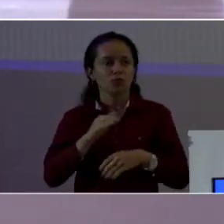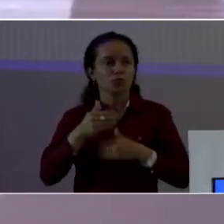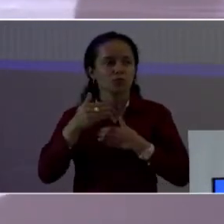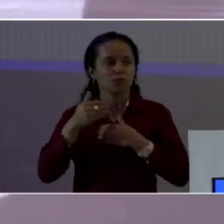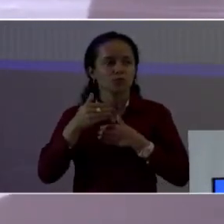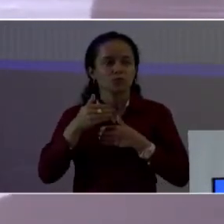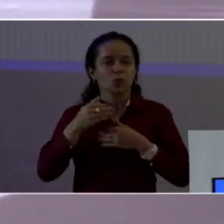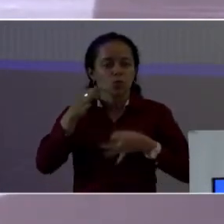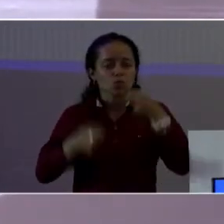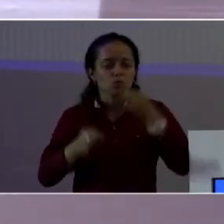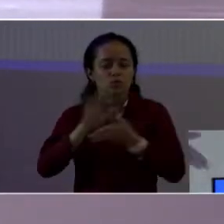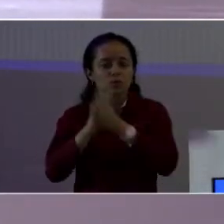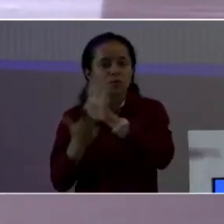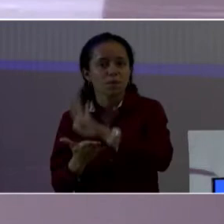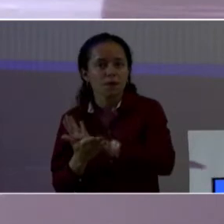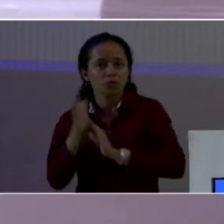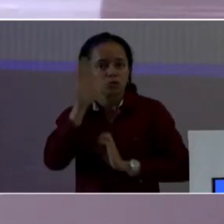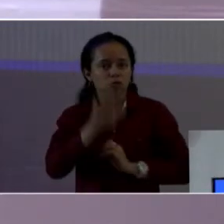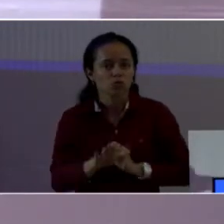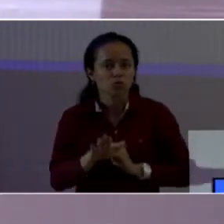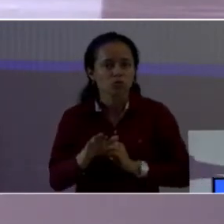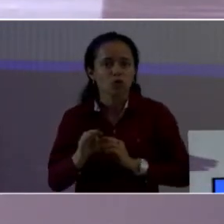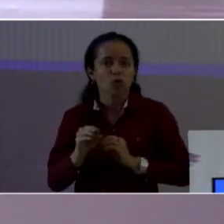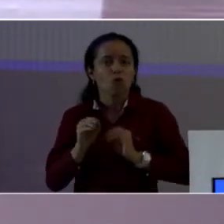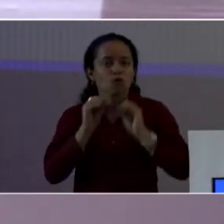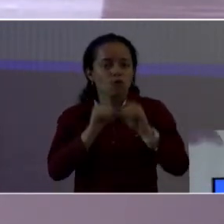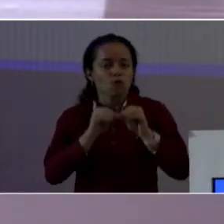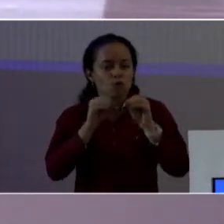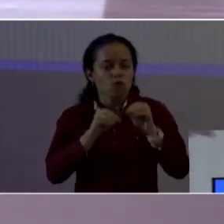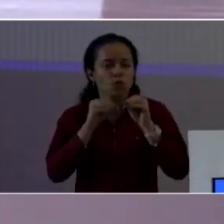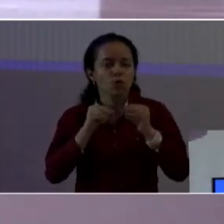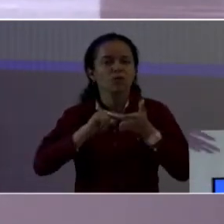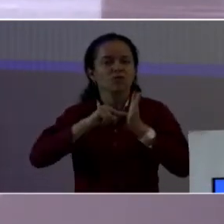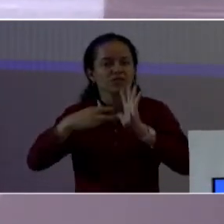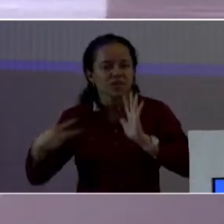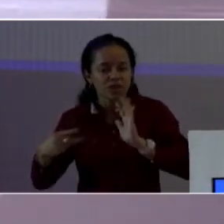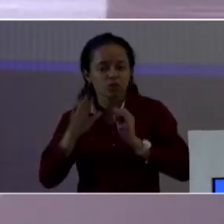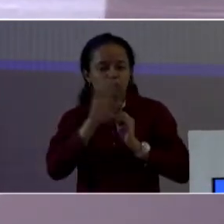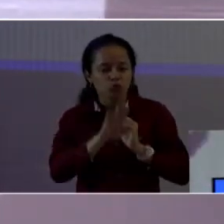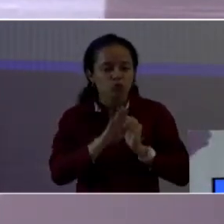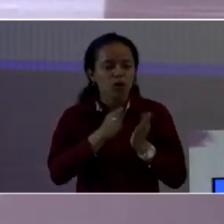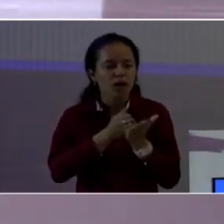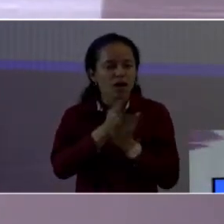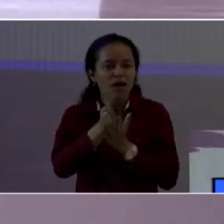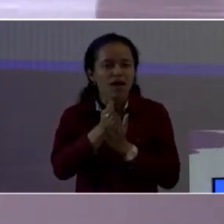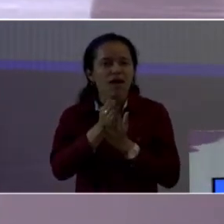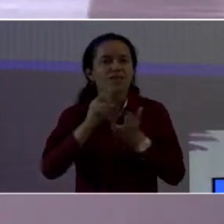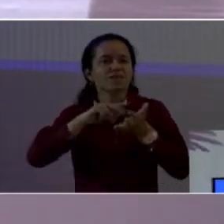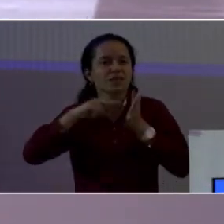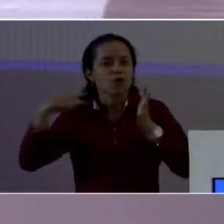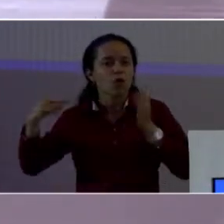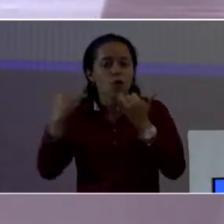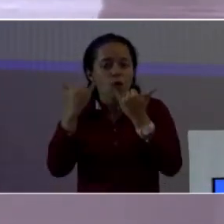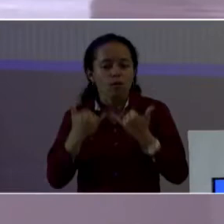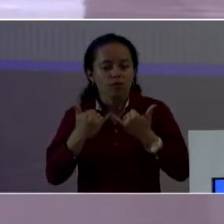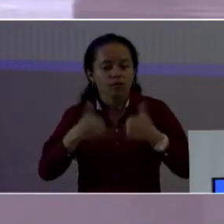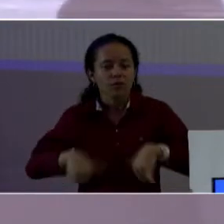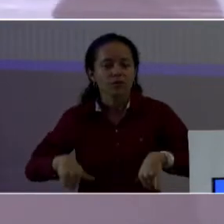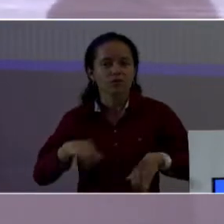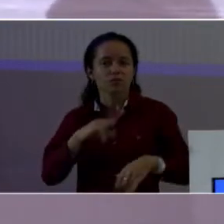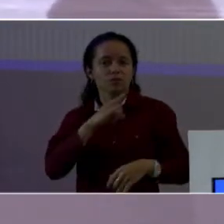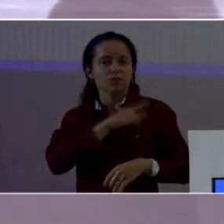proceso de justicia y paz, que también se formó en su carrera técnica, que se formó en su carrera tecnológica y que hoy termina también su